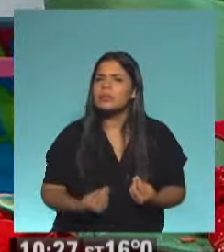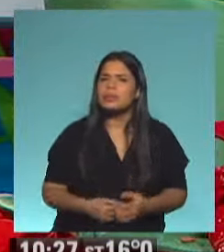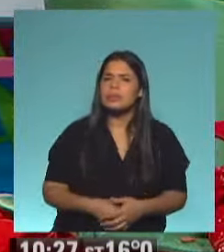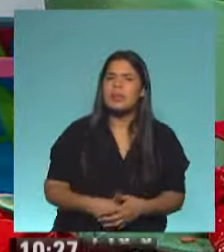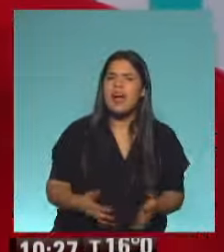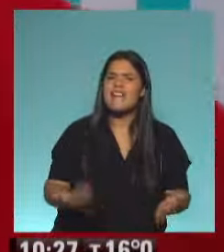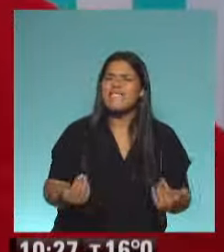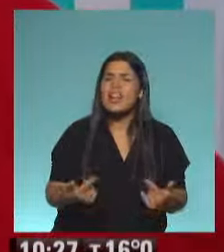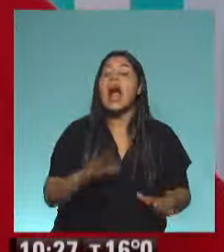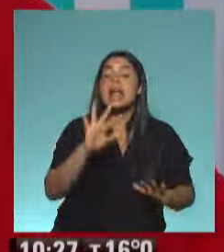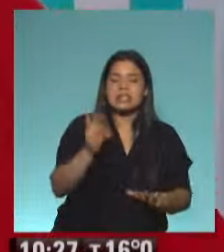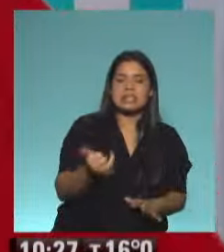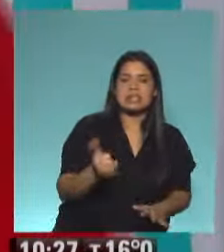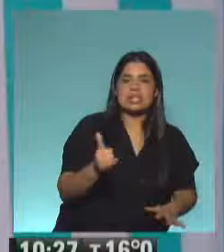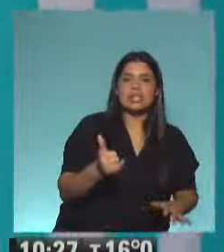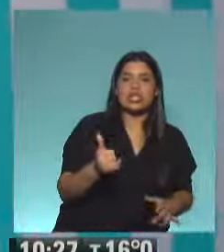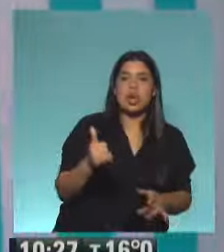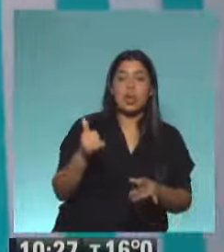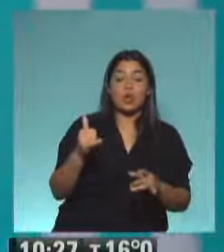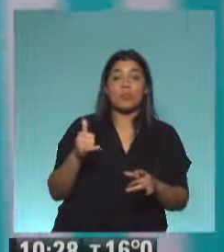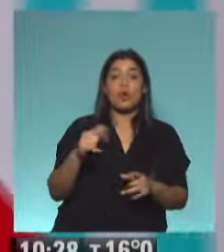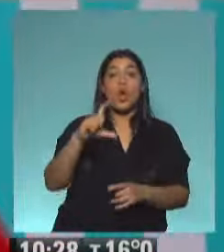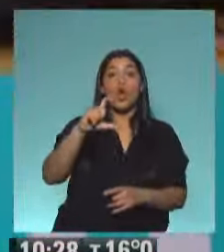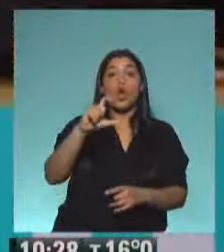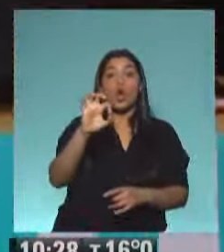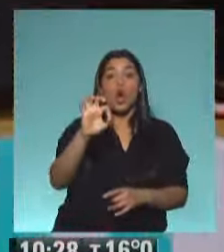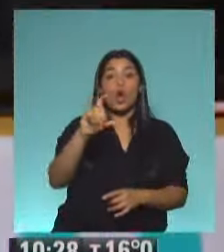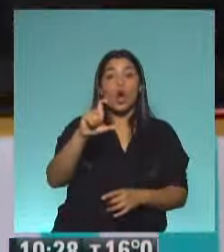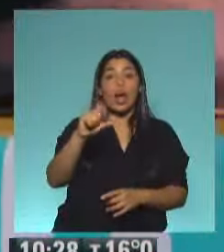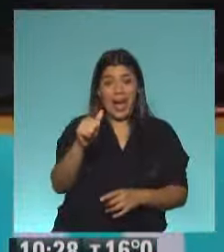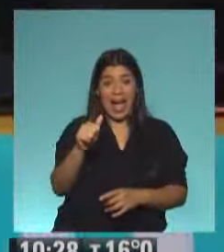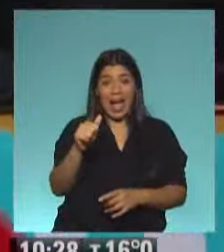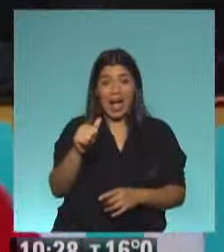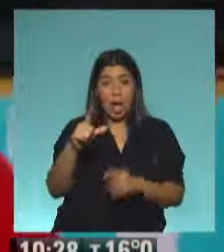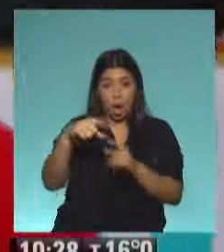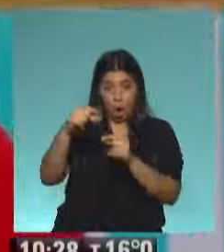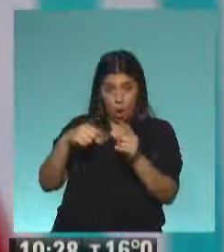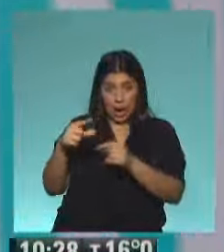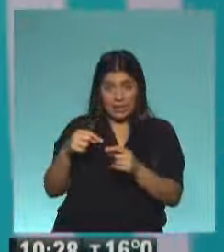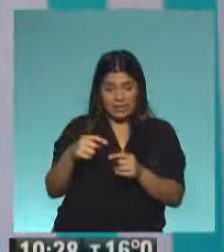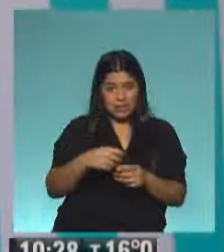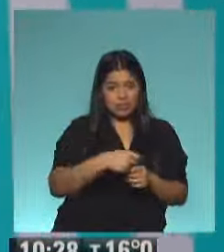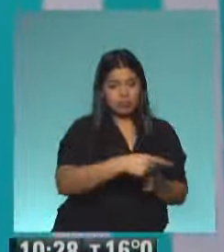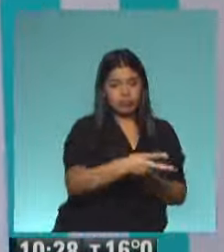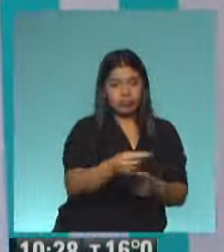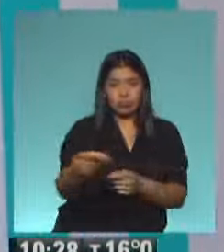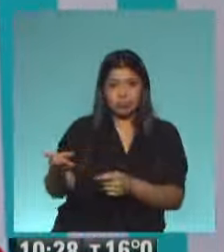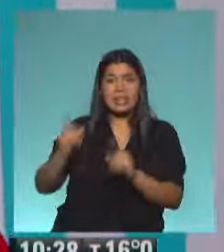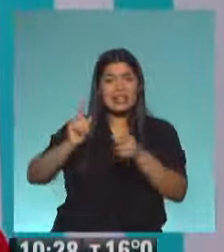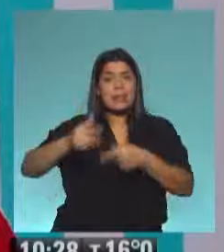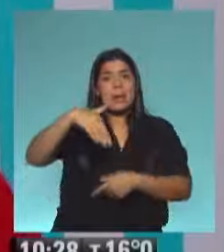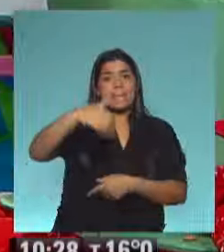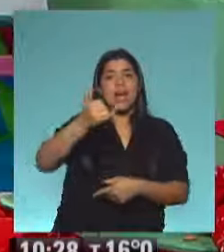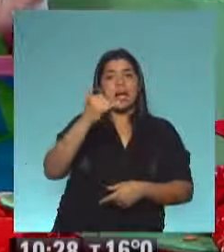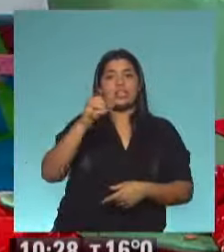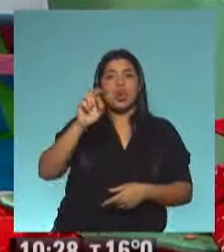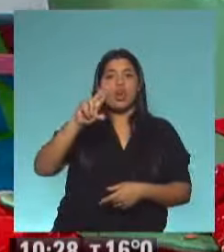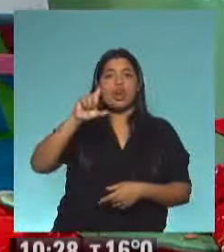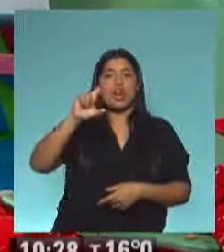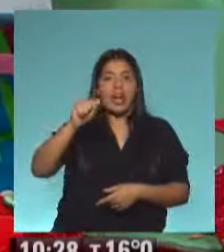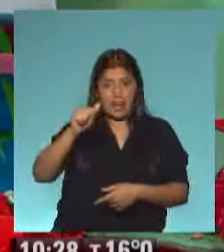ver, que sí. Que se tiran hojas de coca. Sí. ¿Sí? También mazorcas. Ah. ¿Sí? Que, y que se queman algunas hojas para ahuyentar la